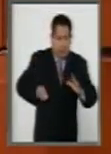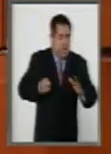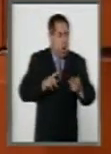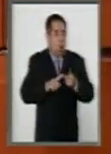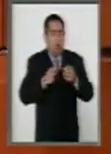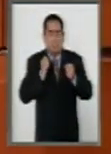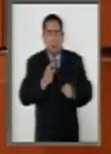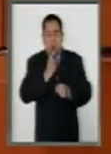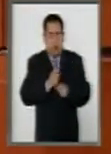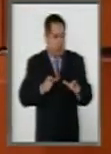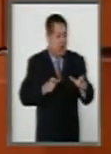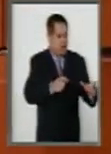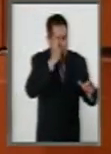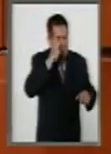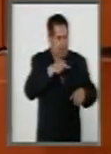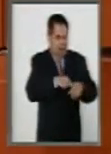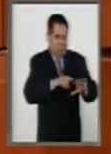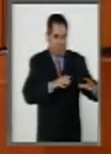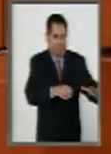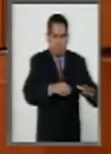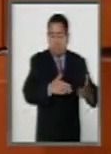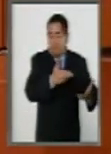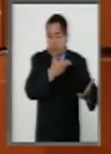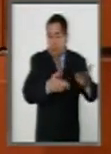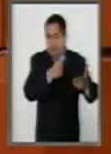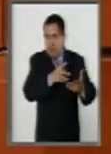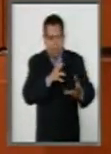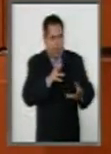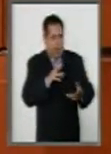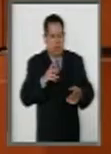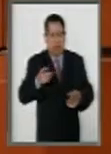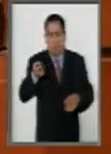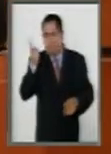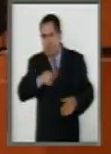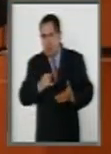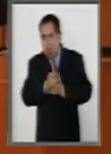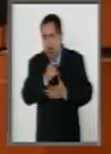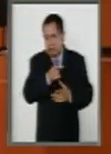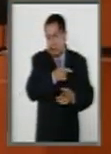seguridad impuestas como consecuencia de una resolución judicial.